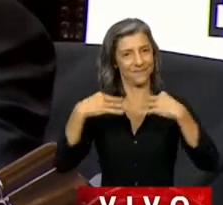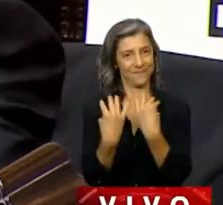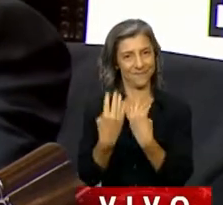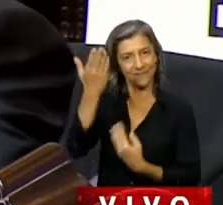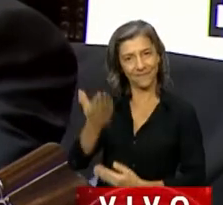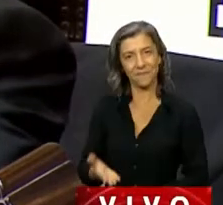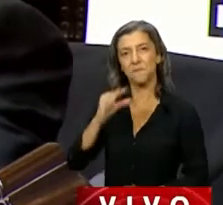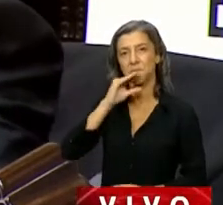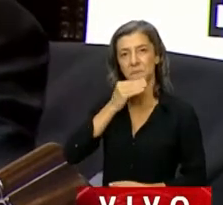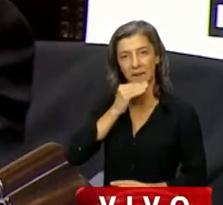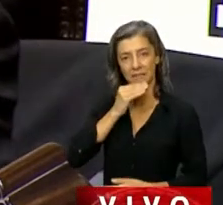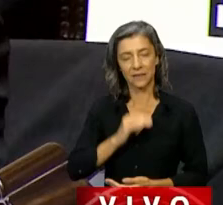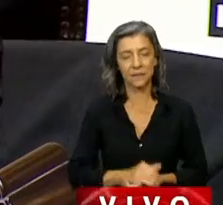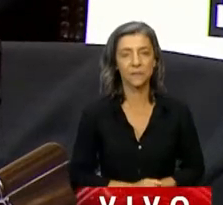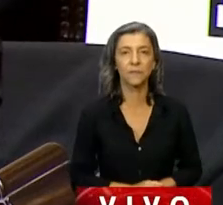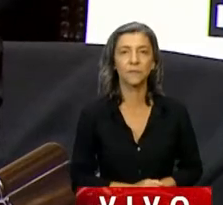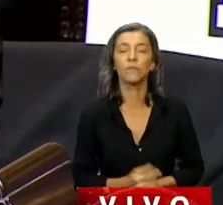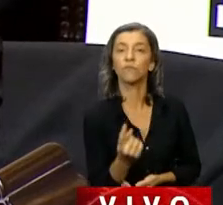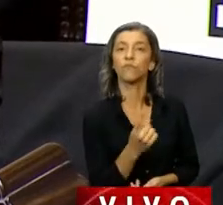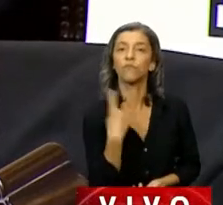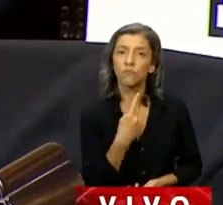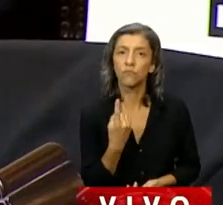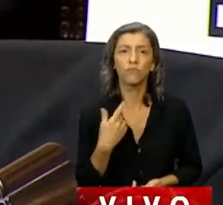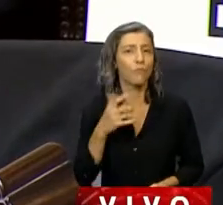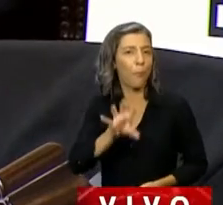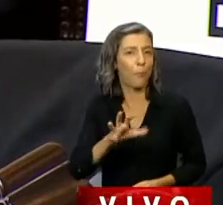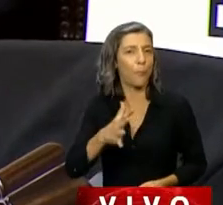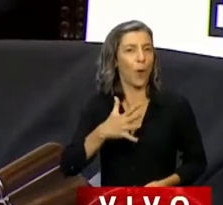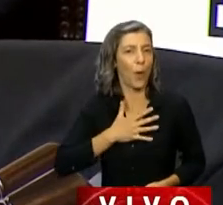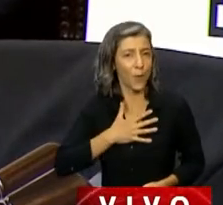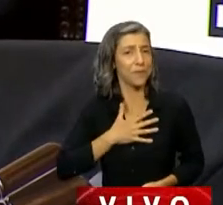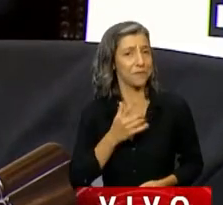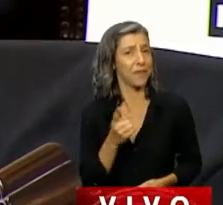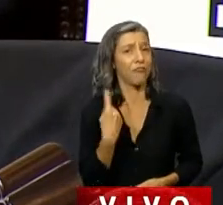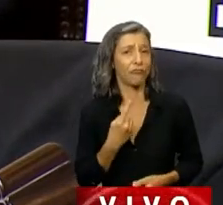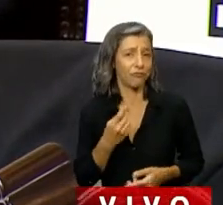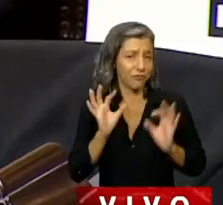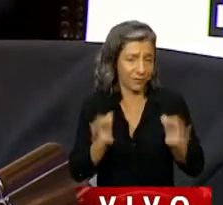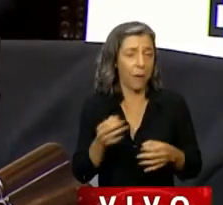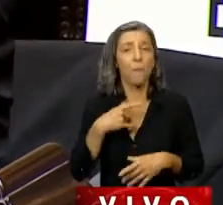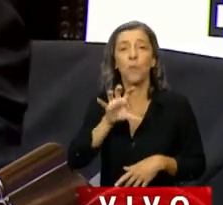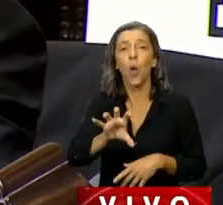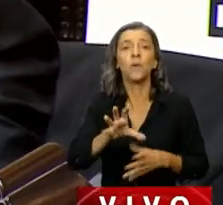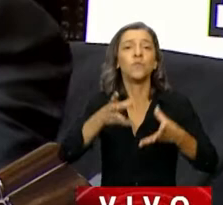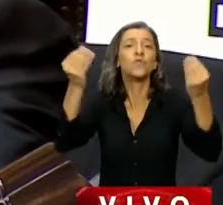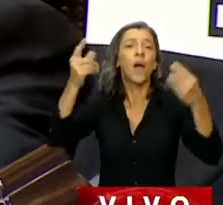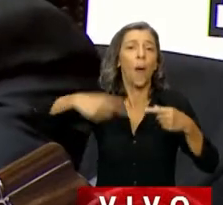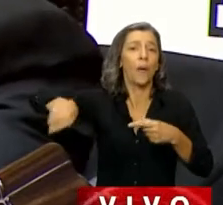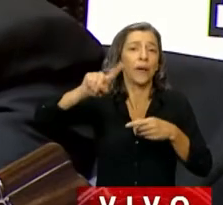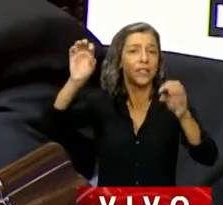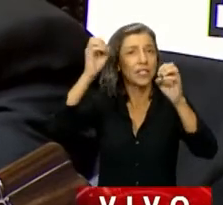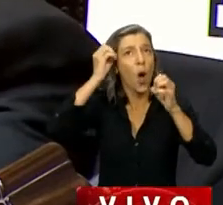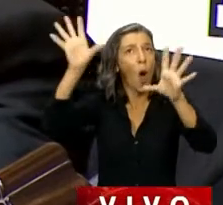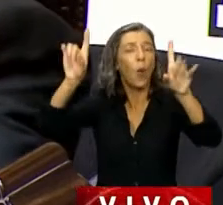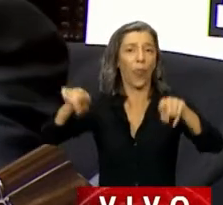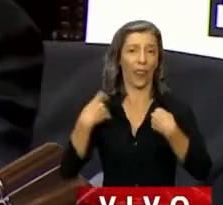Porque como provincianos que somos, muchas veces somos olvidados y muchas veces no hay una